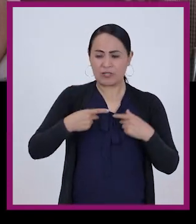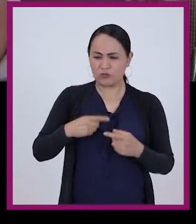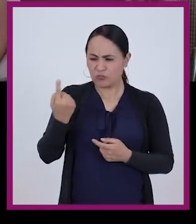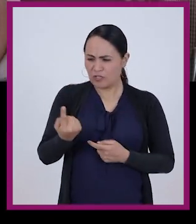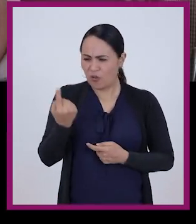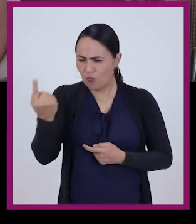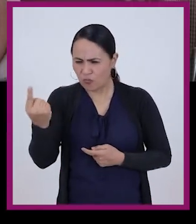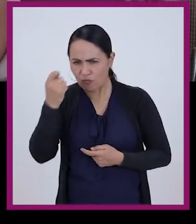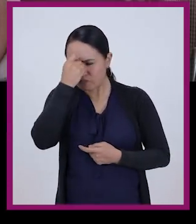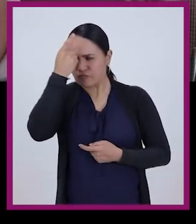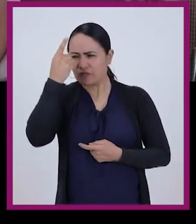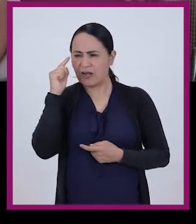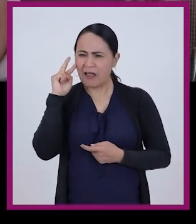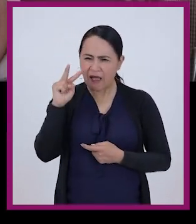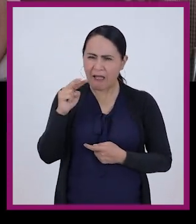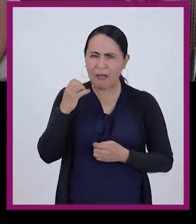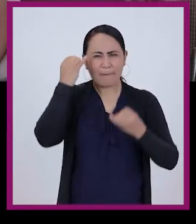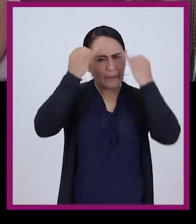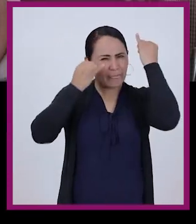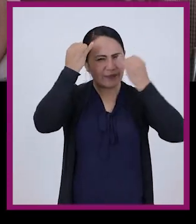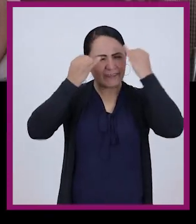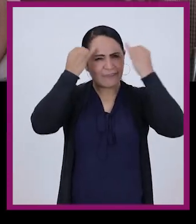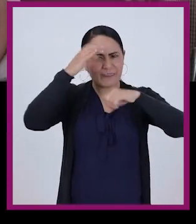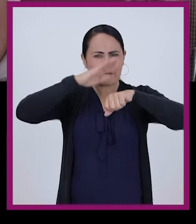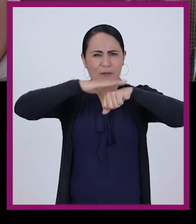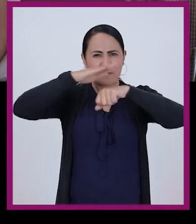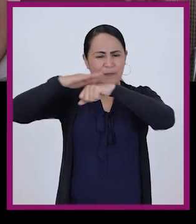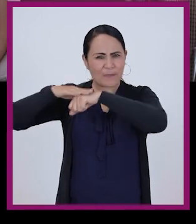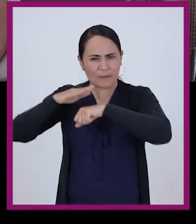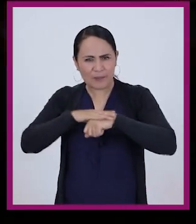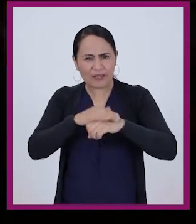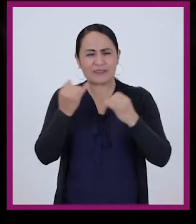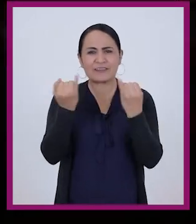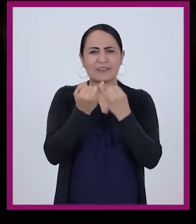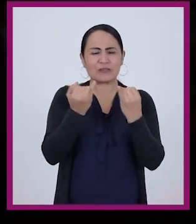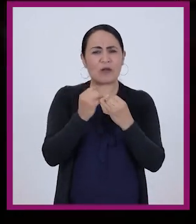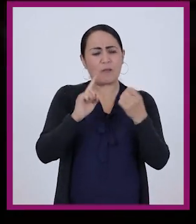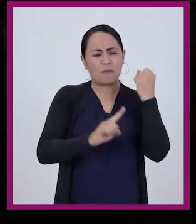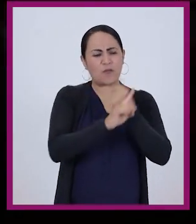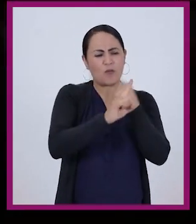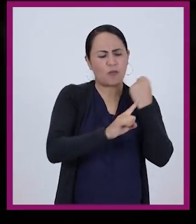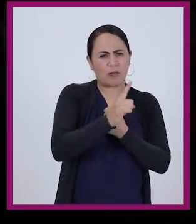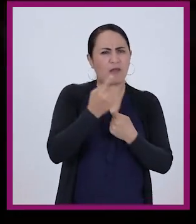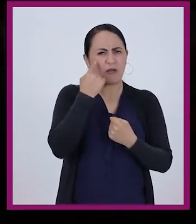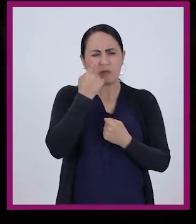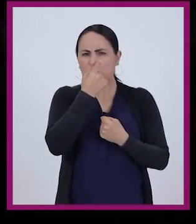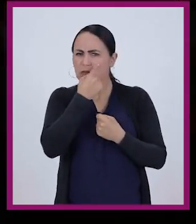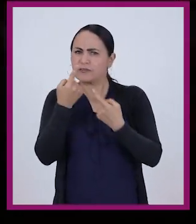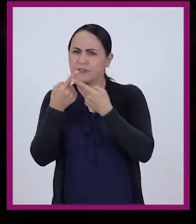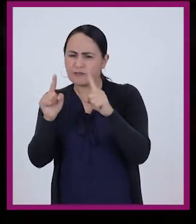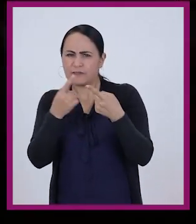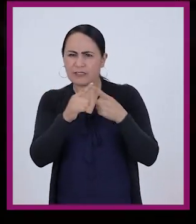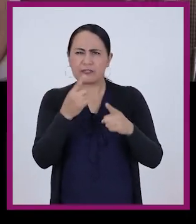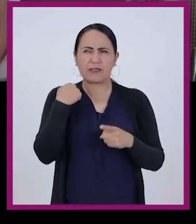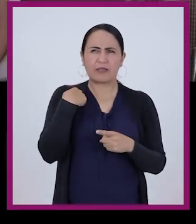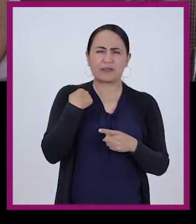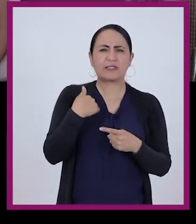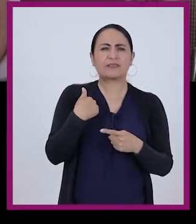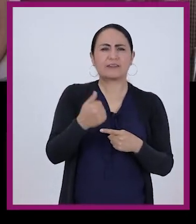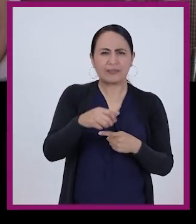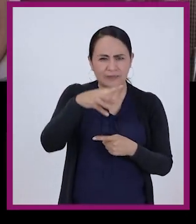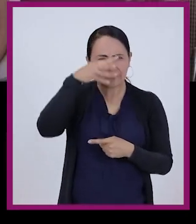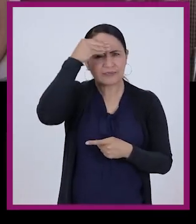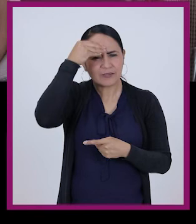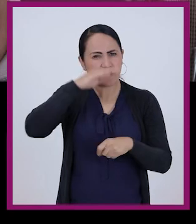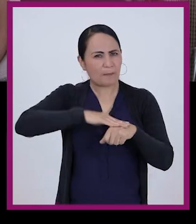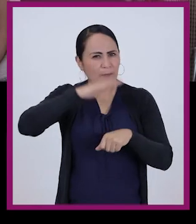idea de un integrante puede motivar una lluvia de ideas de todos los demás. También ver otras formas de resolver un mismo problema ayuda a